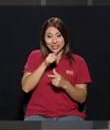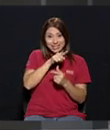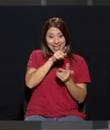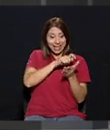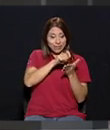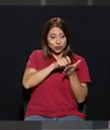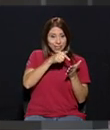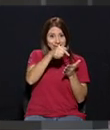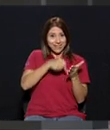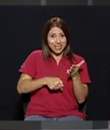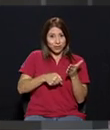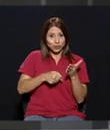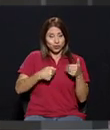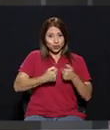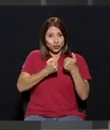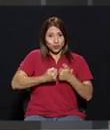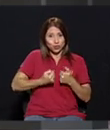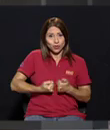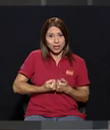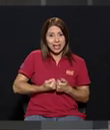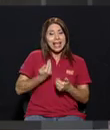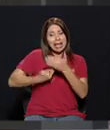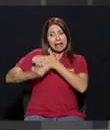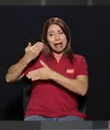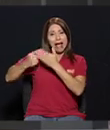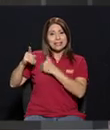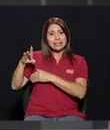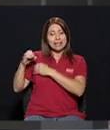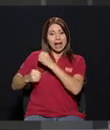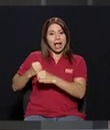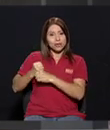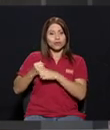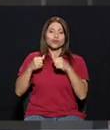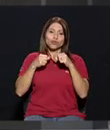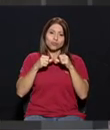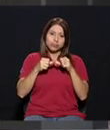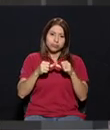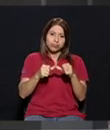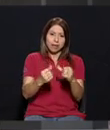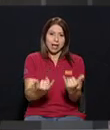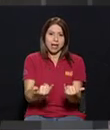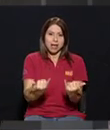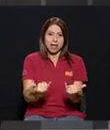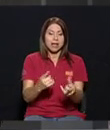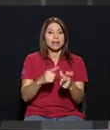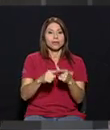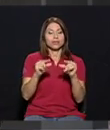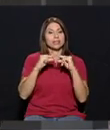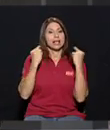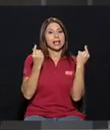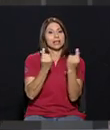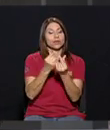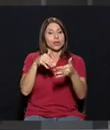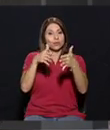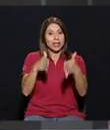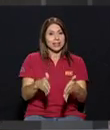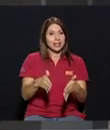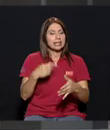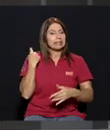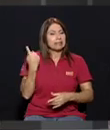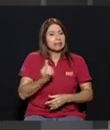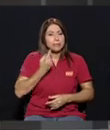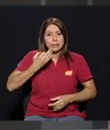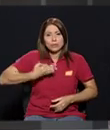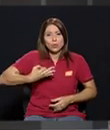cumplieron hace 100 años, etcétera, son desafíos que, como vemos, se siguen planteando en la actualidad. Entonces, el movimiento estudiantil no solo tiene el